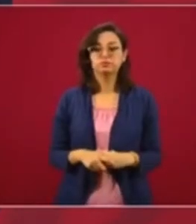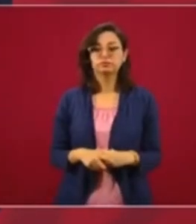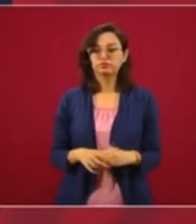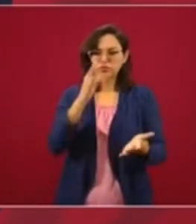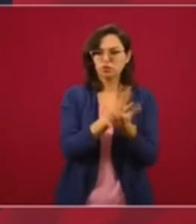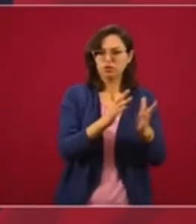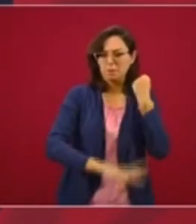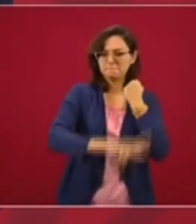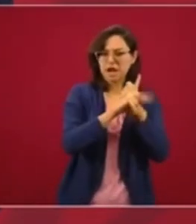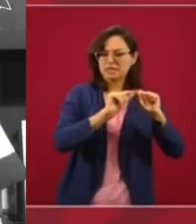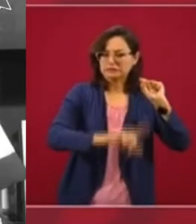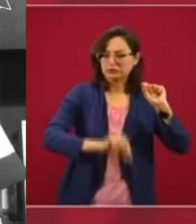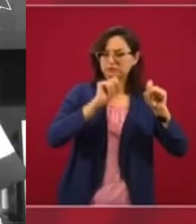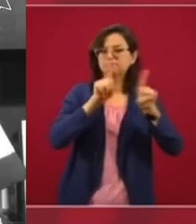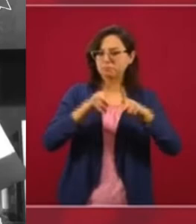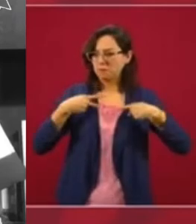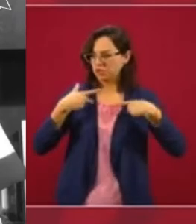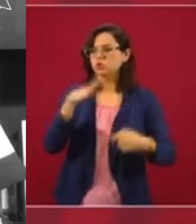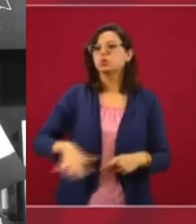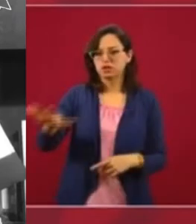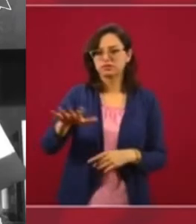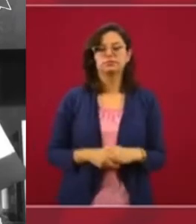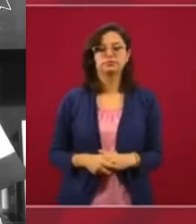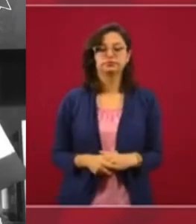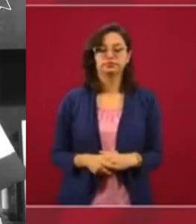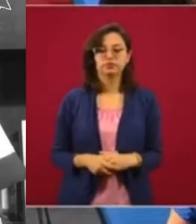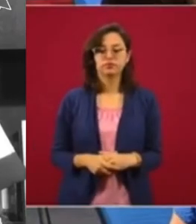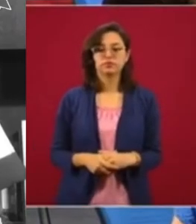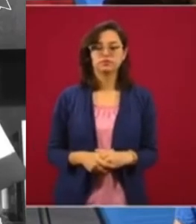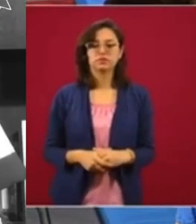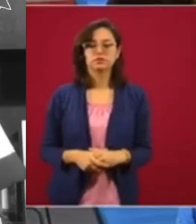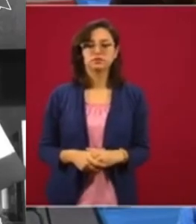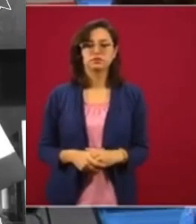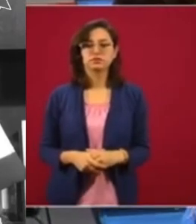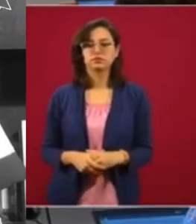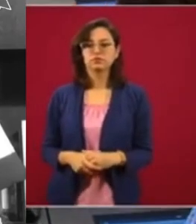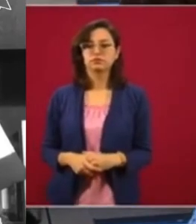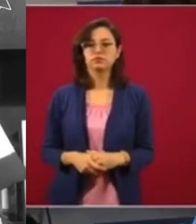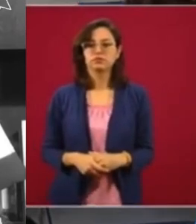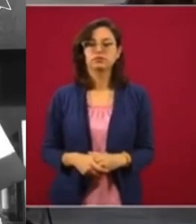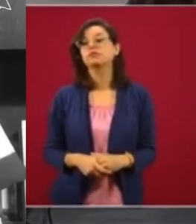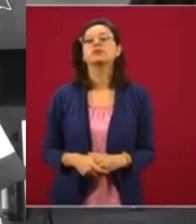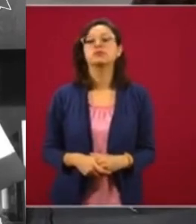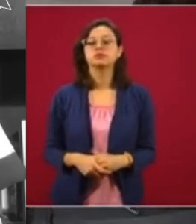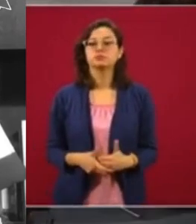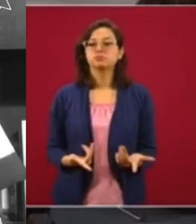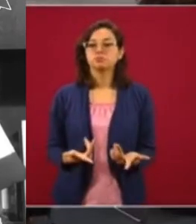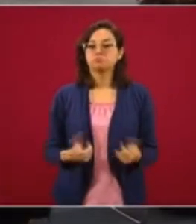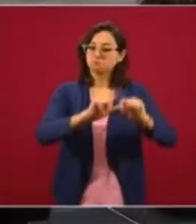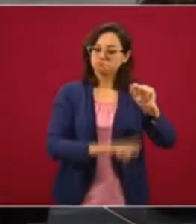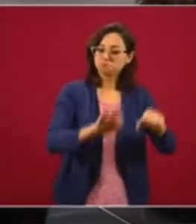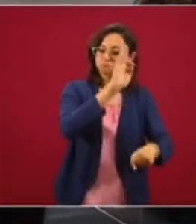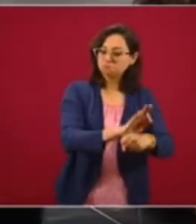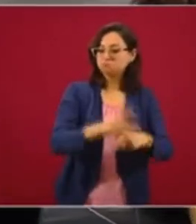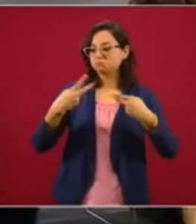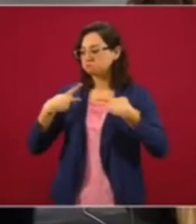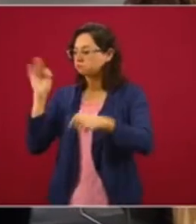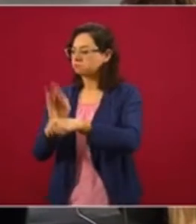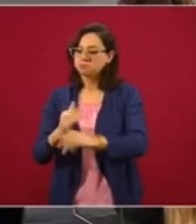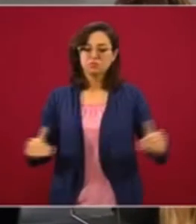seguridad del Estado. Y no es con el ejército como se pueden resolver los problemas de inseguridad y de violencia.